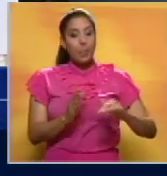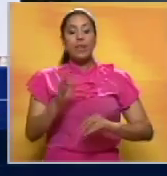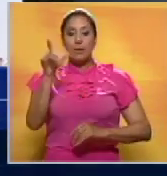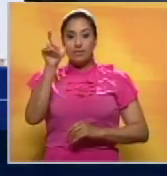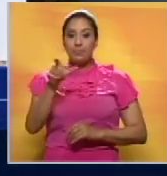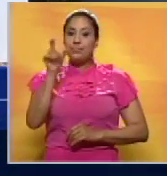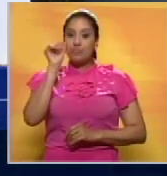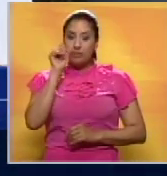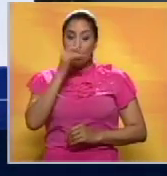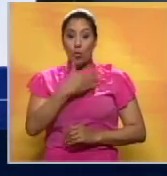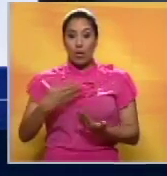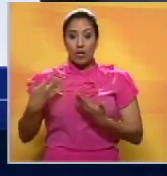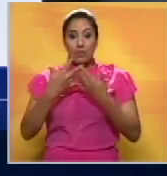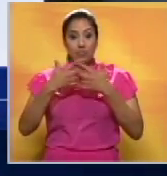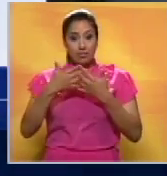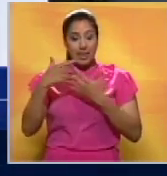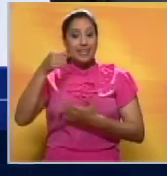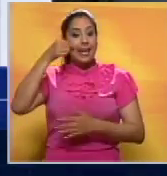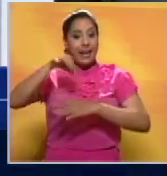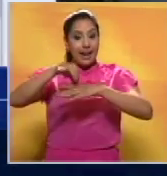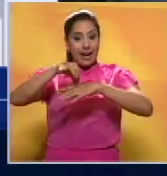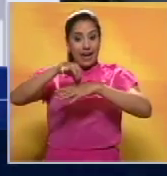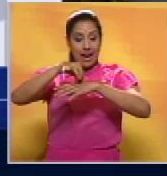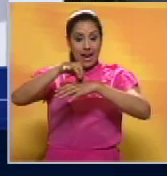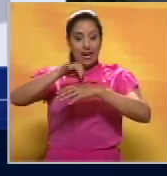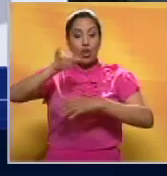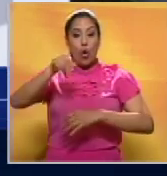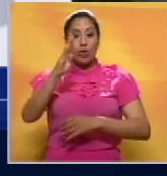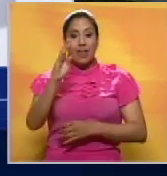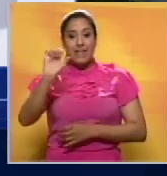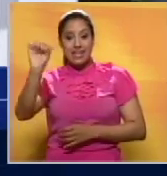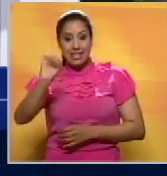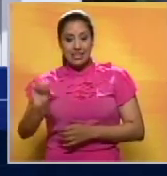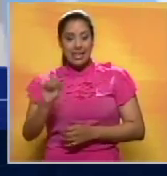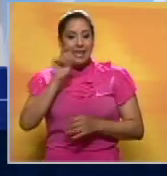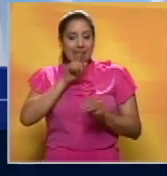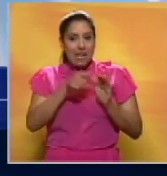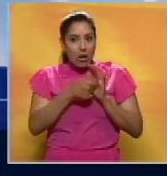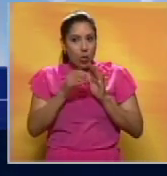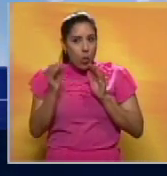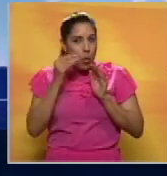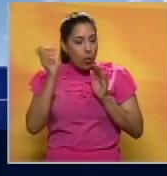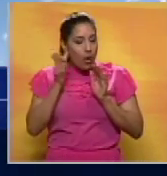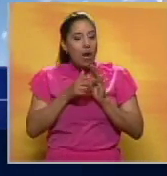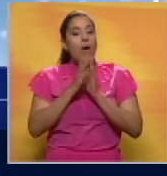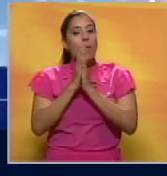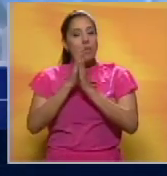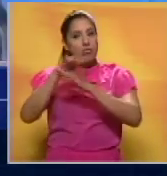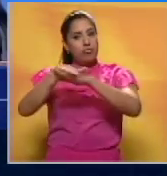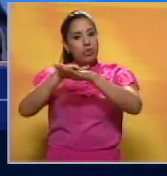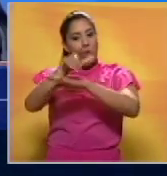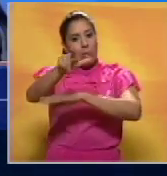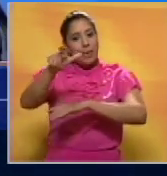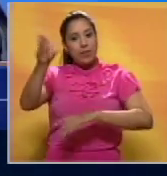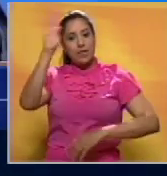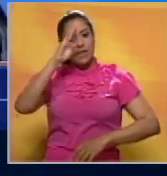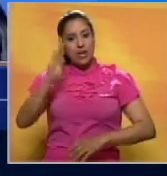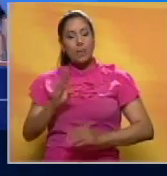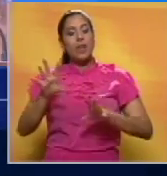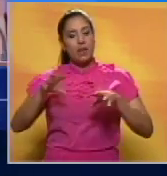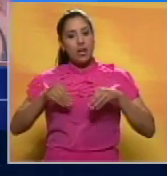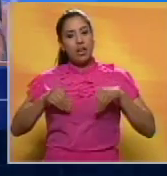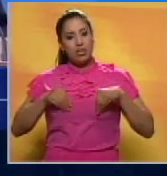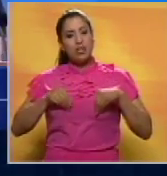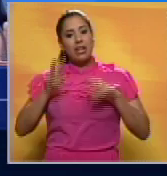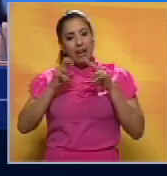Joesley Batista, dueño de la empresa de carnes JBS y quien grabó secretamente al mandatario, pidió disculpas a los brasileños y